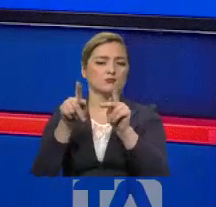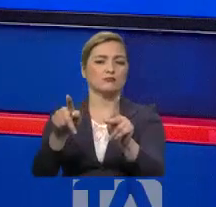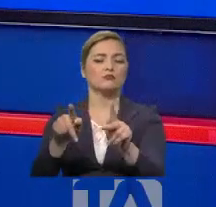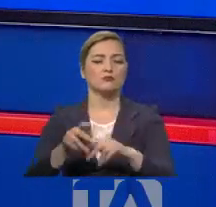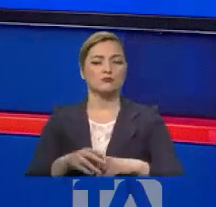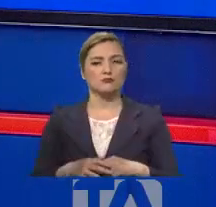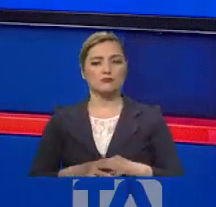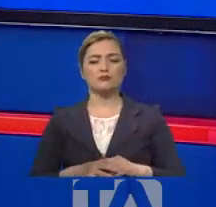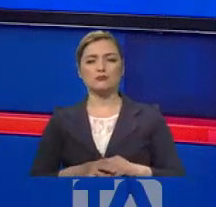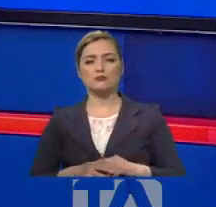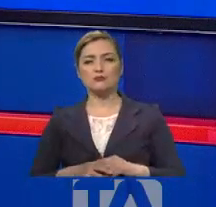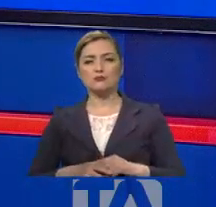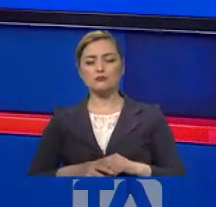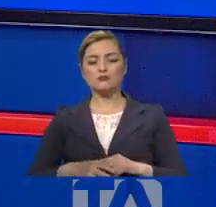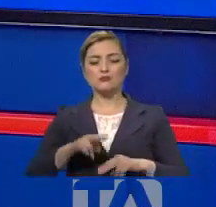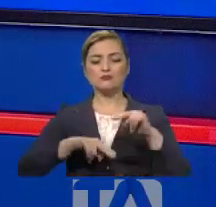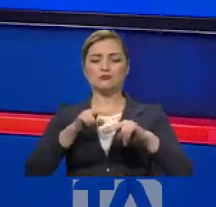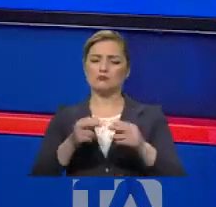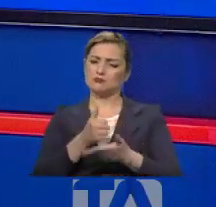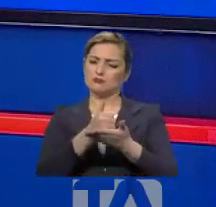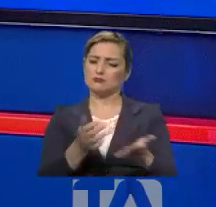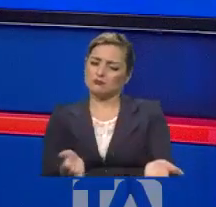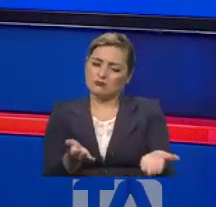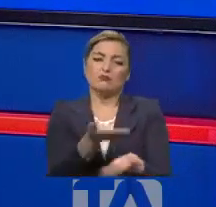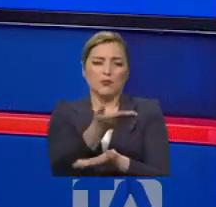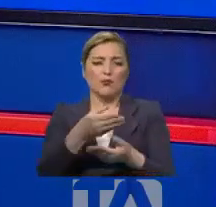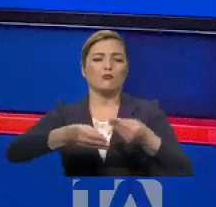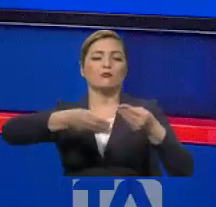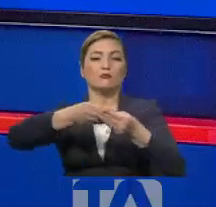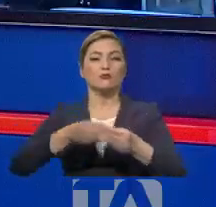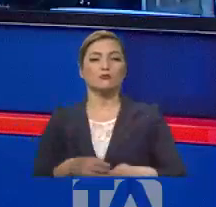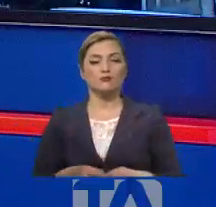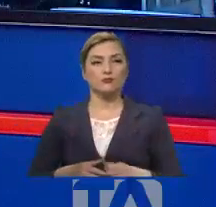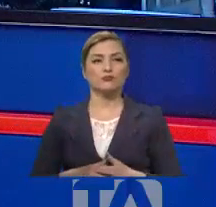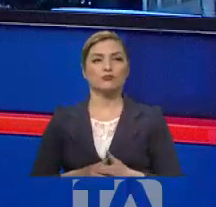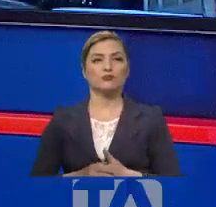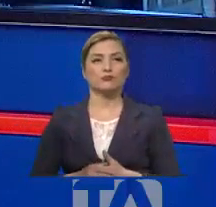y además incentivos para que los constructores puedan invertir en la ciudad.